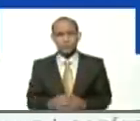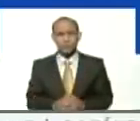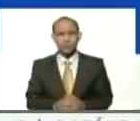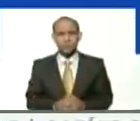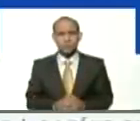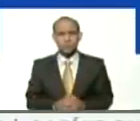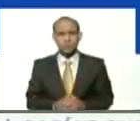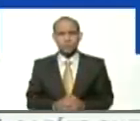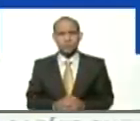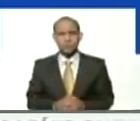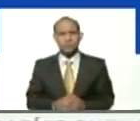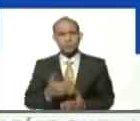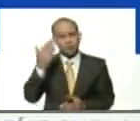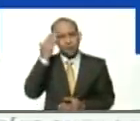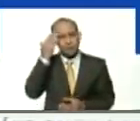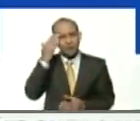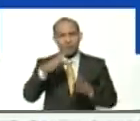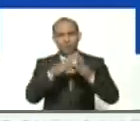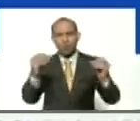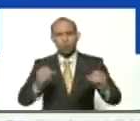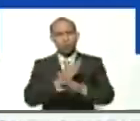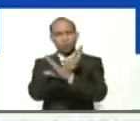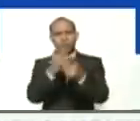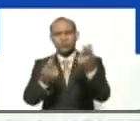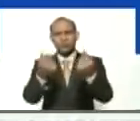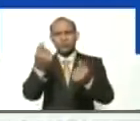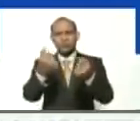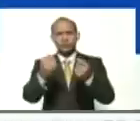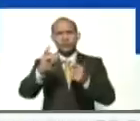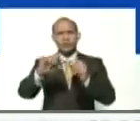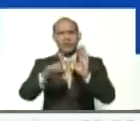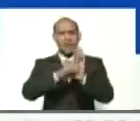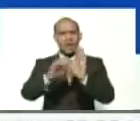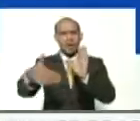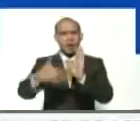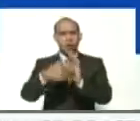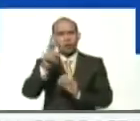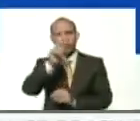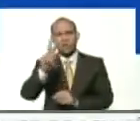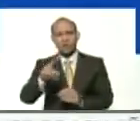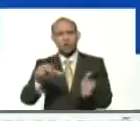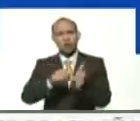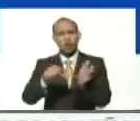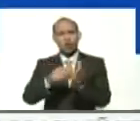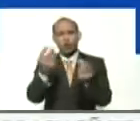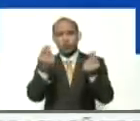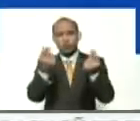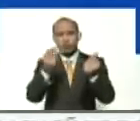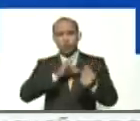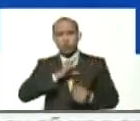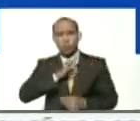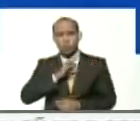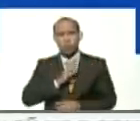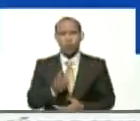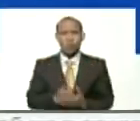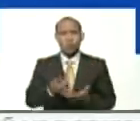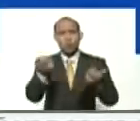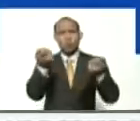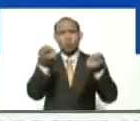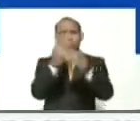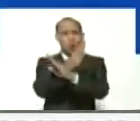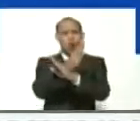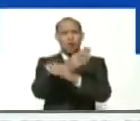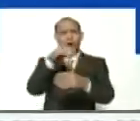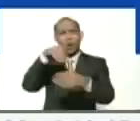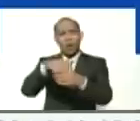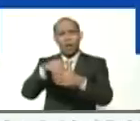víctimas de un terrible bloqueo criminal donde los recursos financieros de nuestro país están bloqueados en